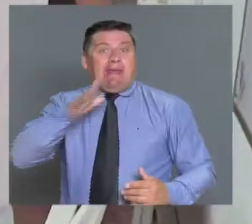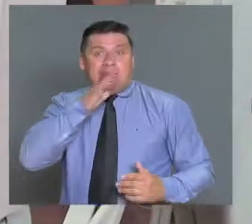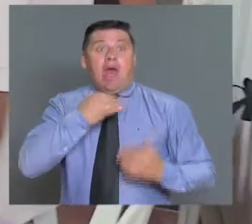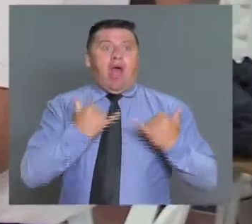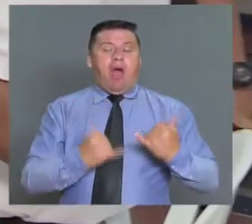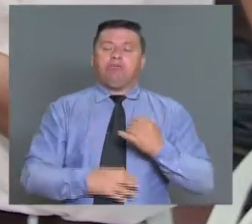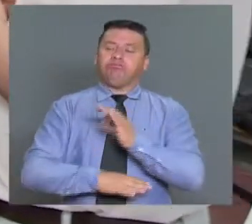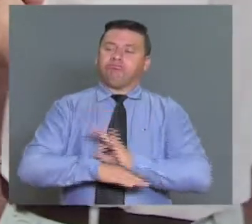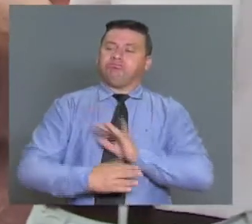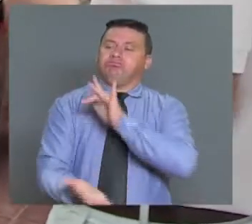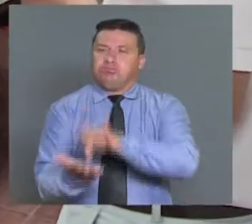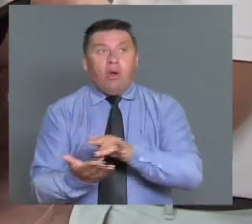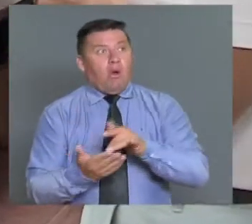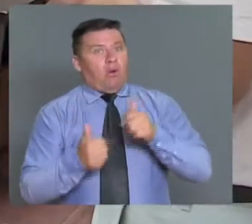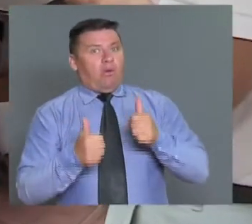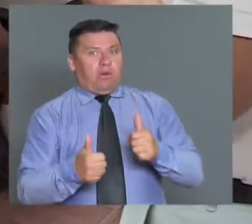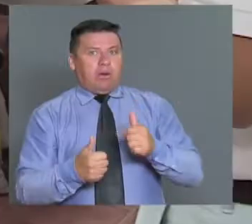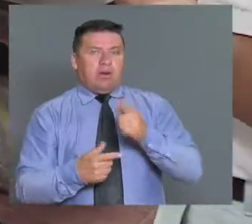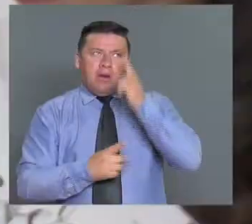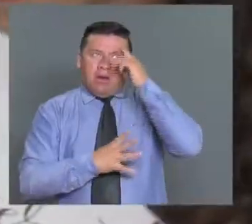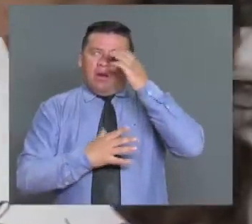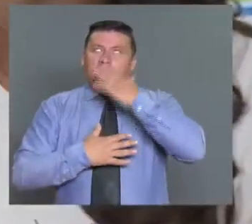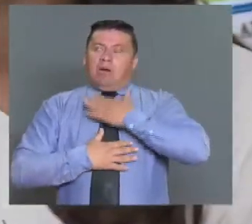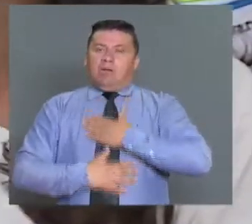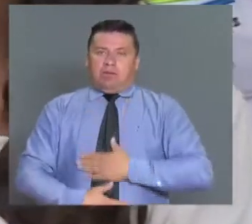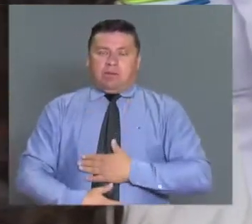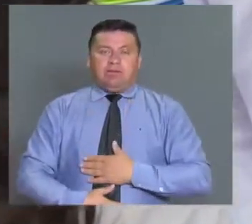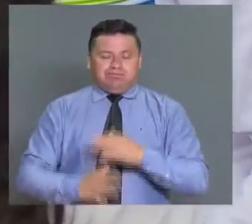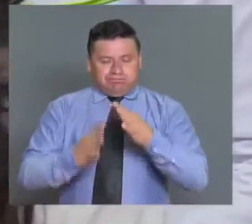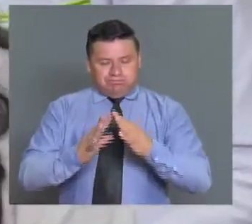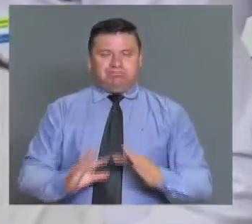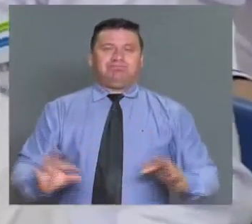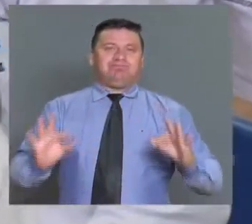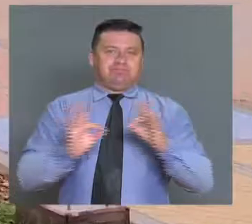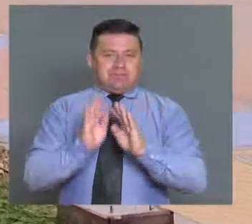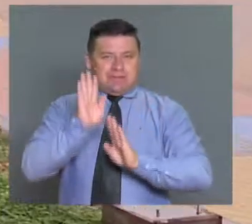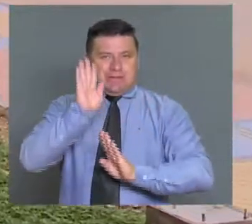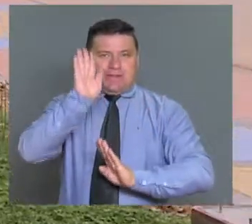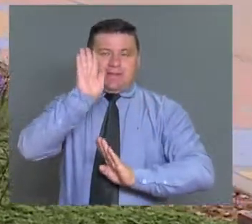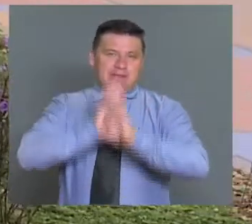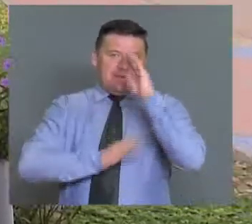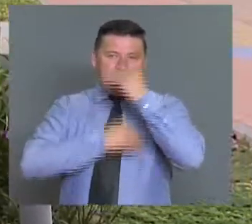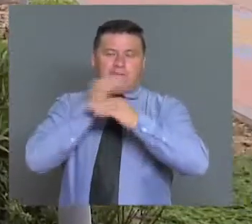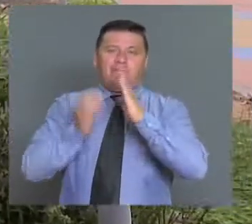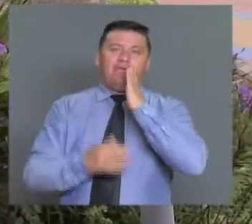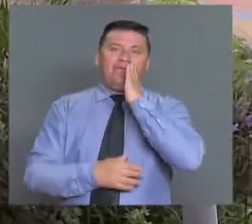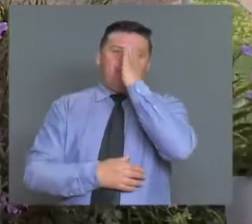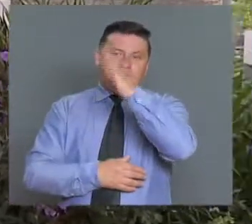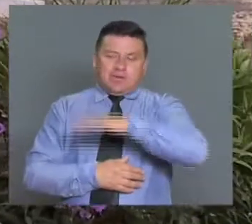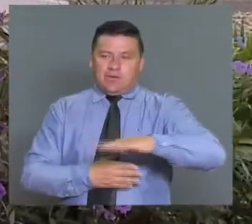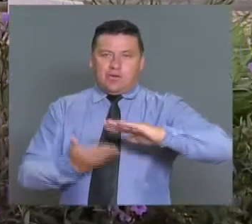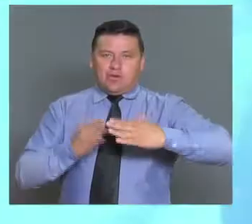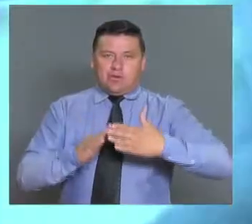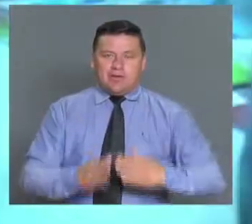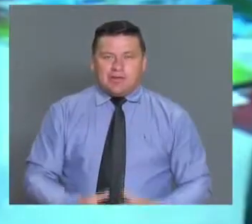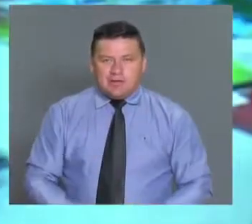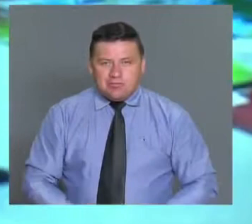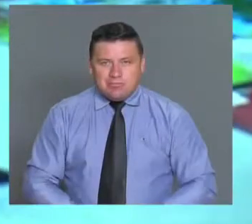la mejor alternativa para hacer realidad sus sueños, es pieza fundamental para el desarrollo y progreso de estas poblaciones.